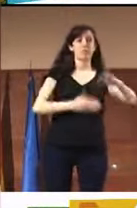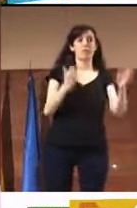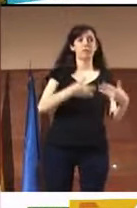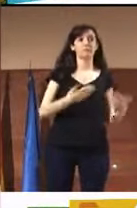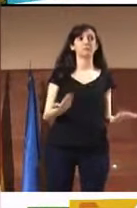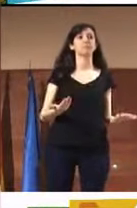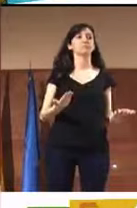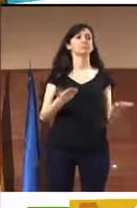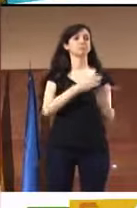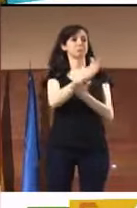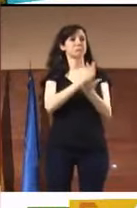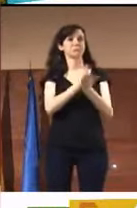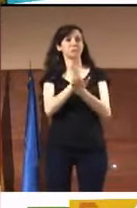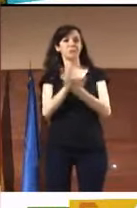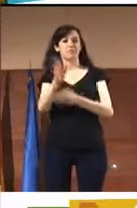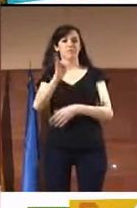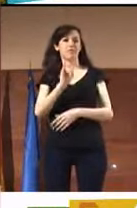hay alternativas.